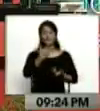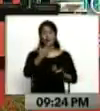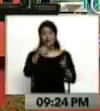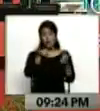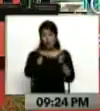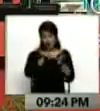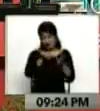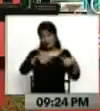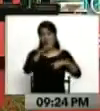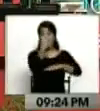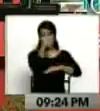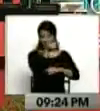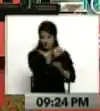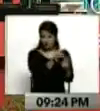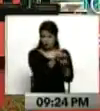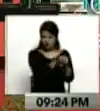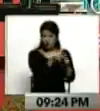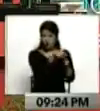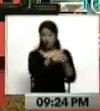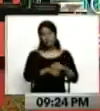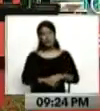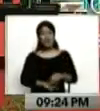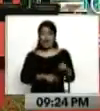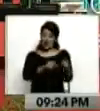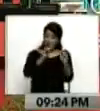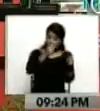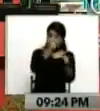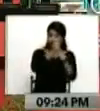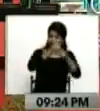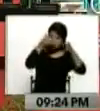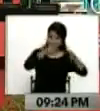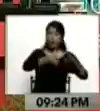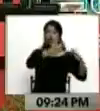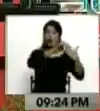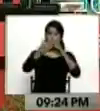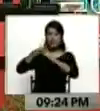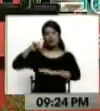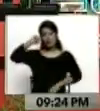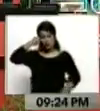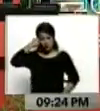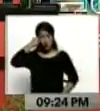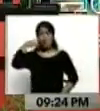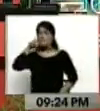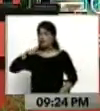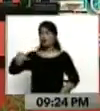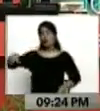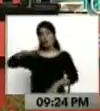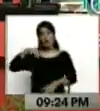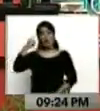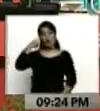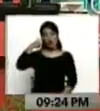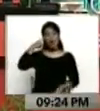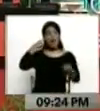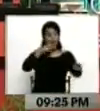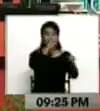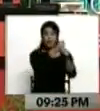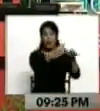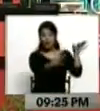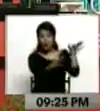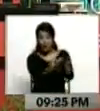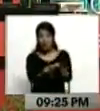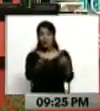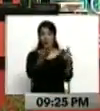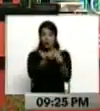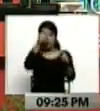carora fueron los primeros alcaldes de Venezuela que se montó en el tema comunal y el pueblo lo recuerda por eso mucho porque estaba